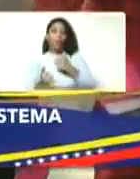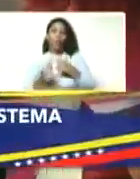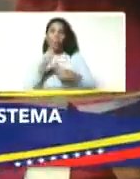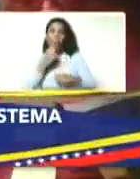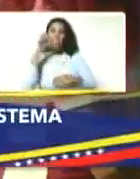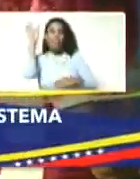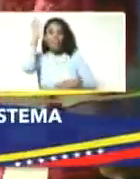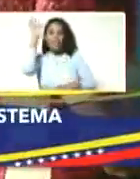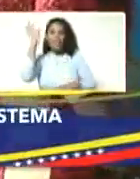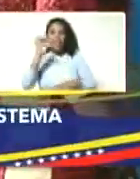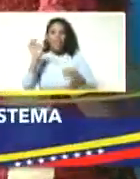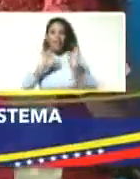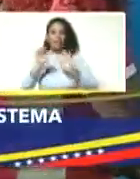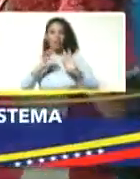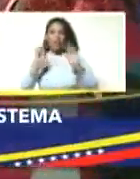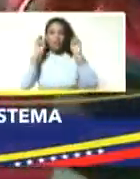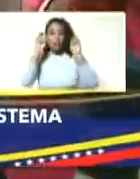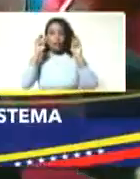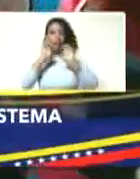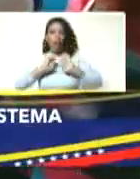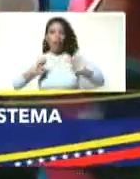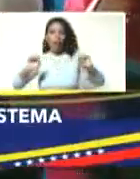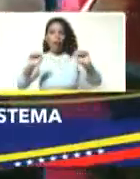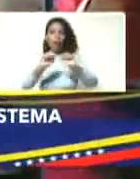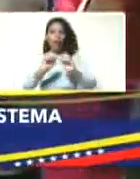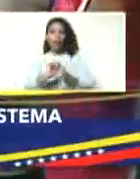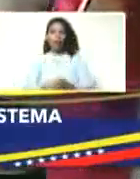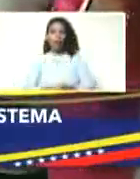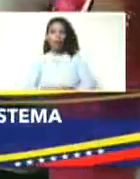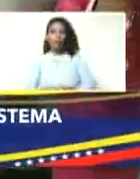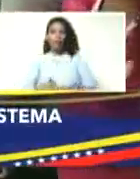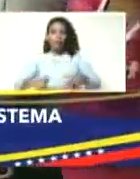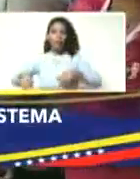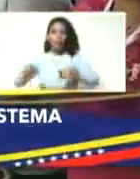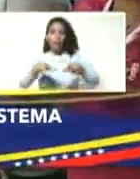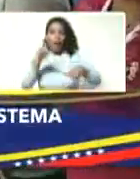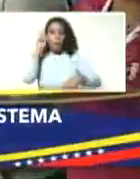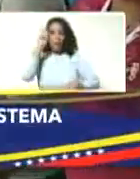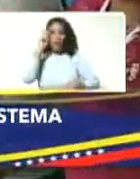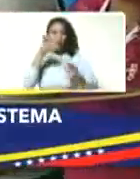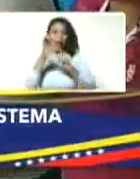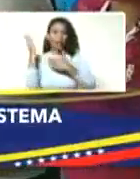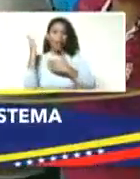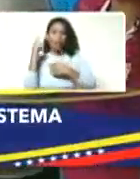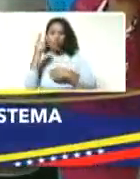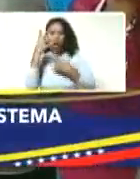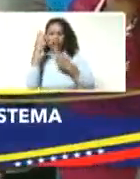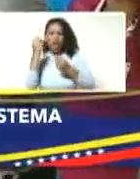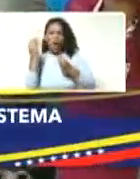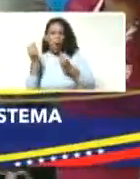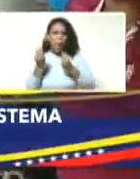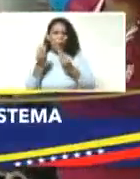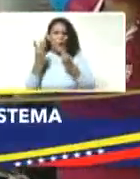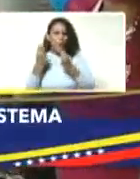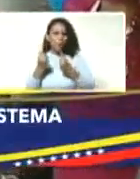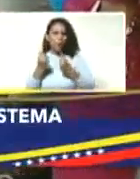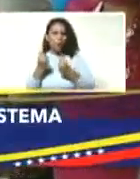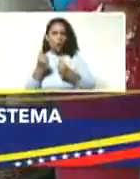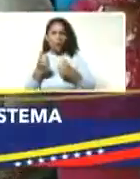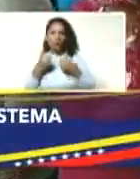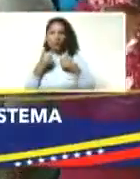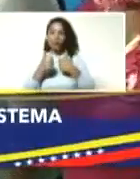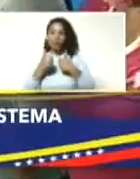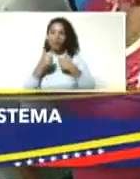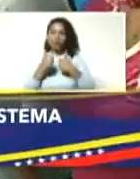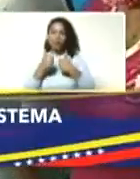tú? Profesora de área. Profesora de área. Está bien. ¿Cómo te entiendes tú con los números? Espectacular.